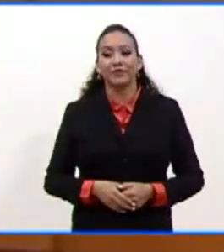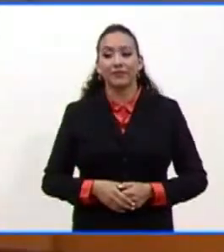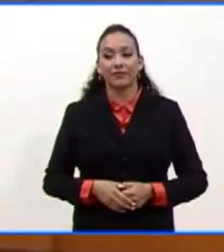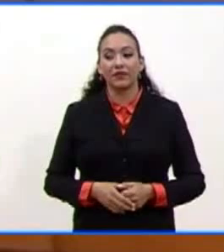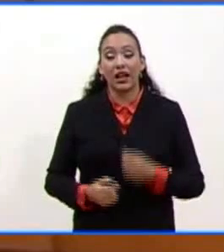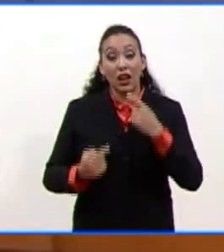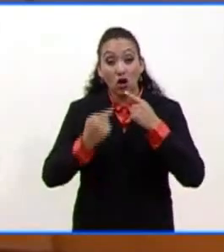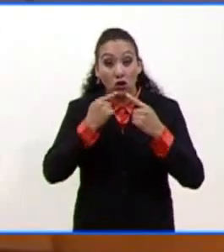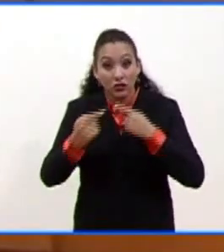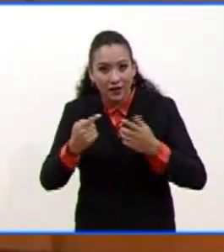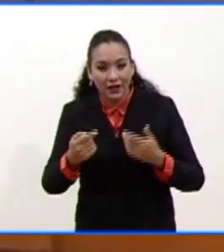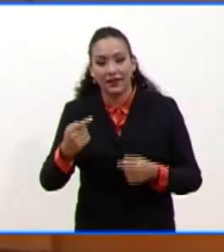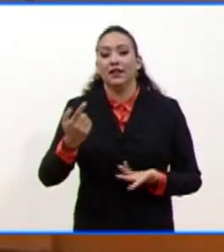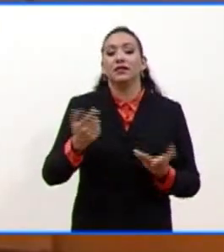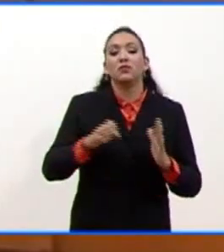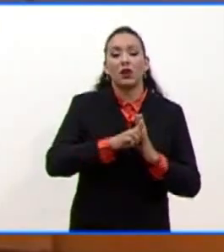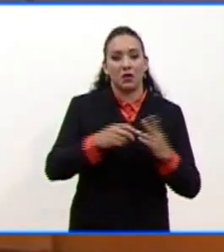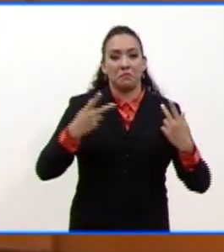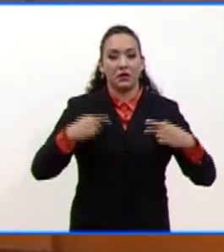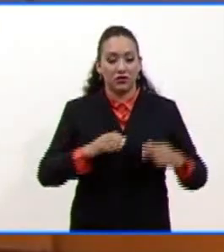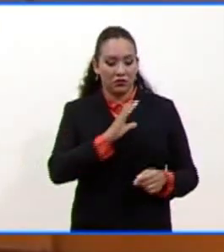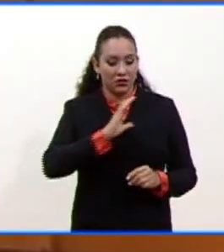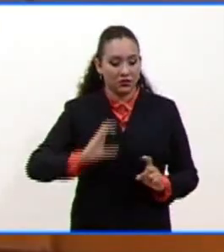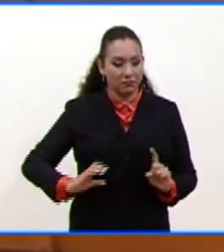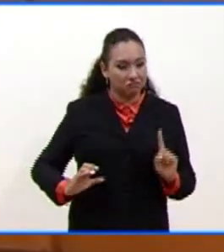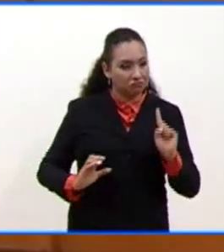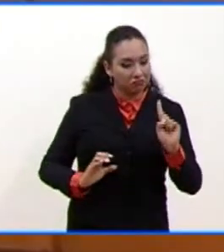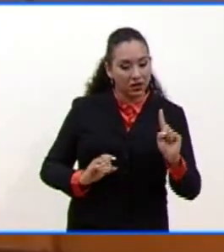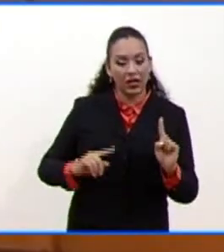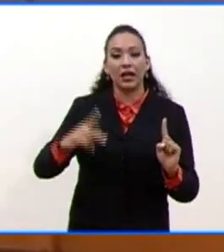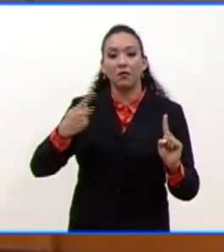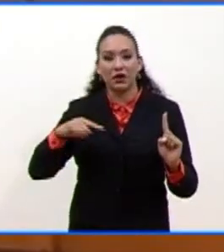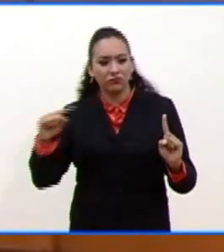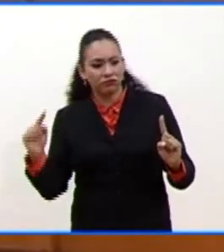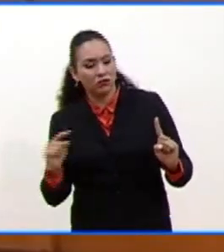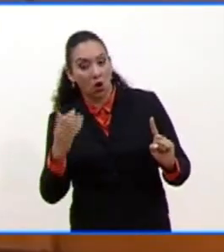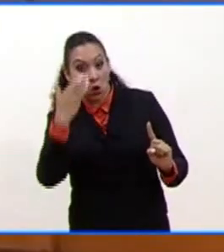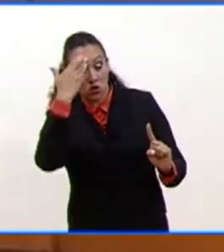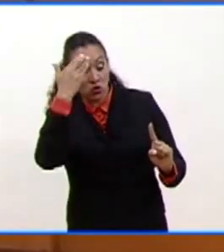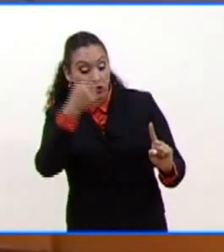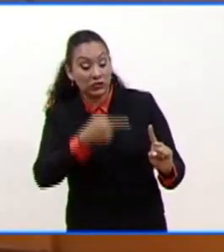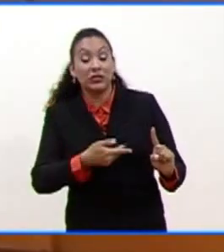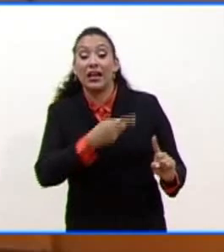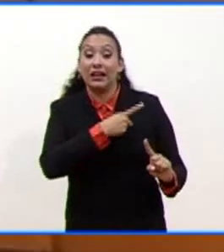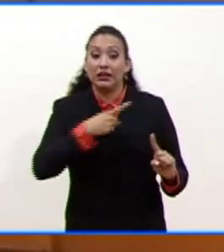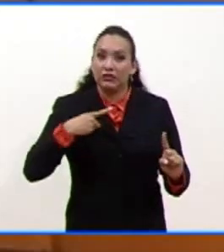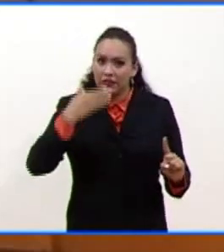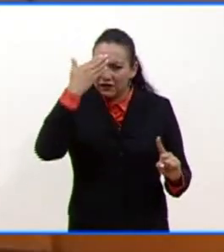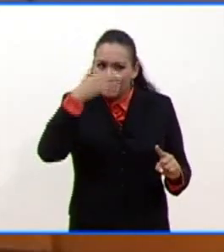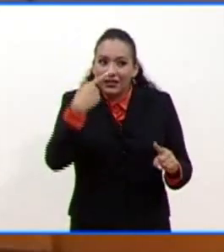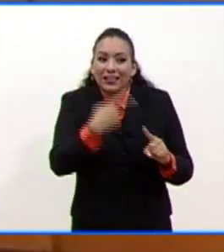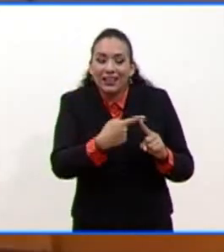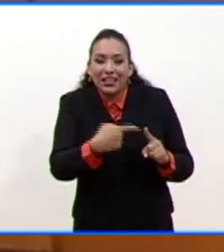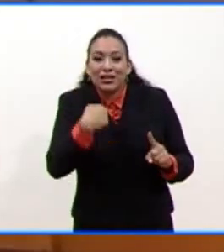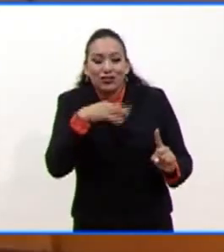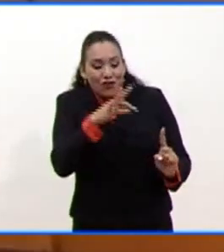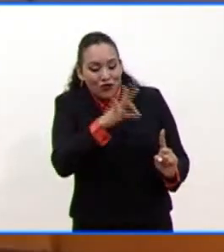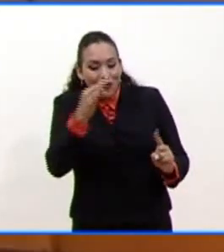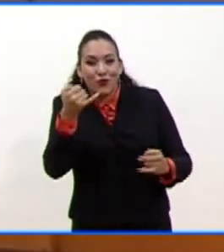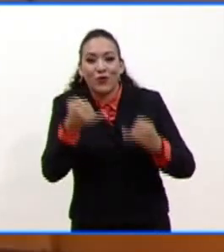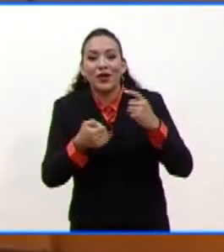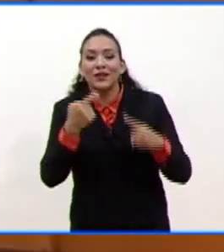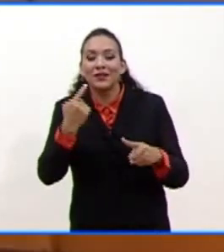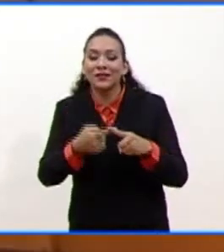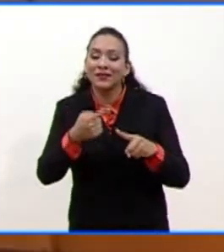Los debates entre las personas aspirantes permiten a la ciudadanía conocer precisamente esa oferta política. En